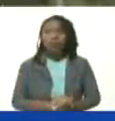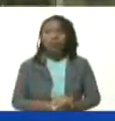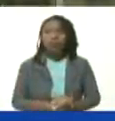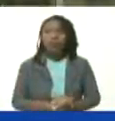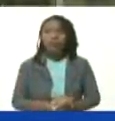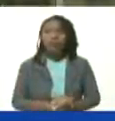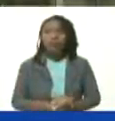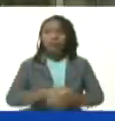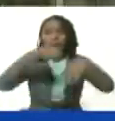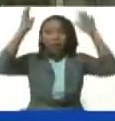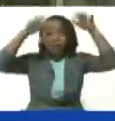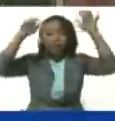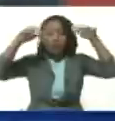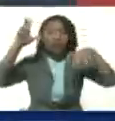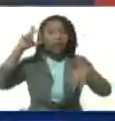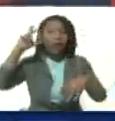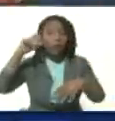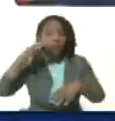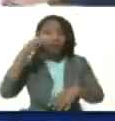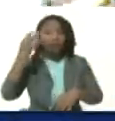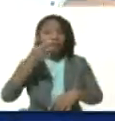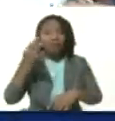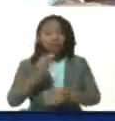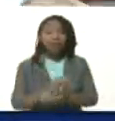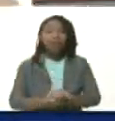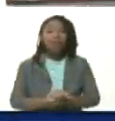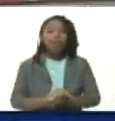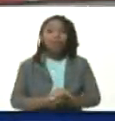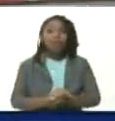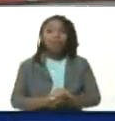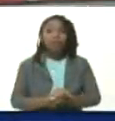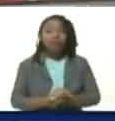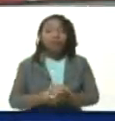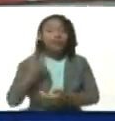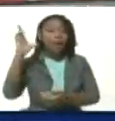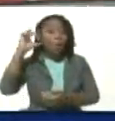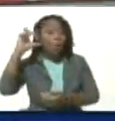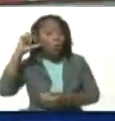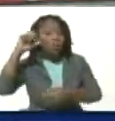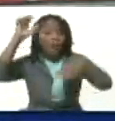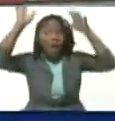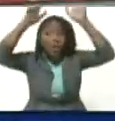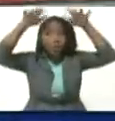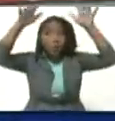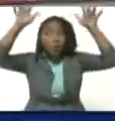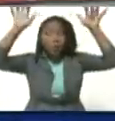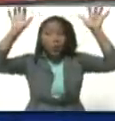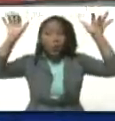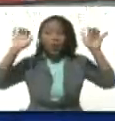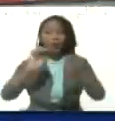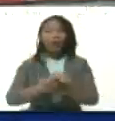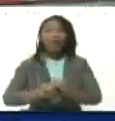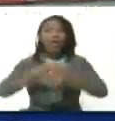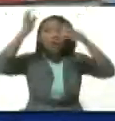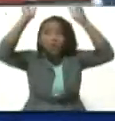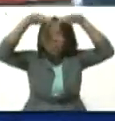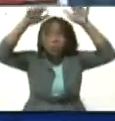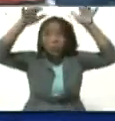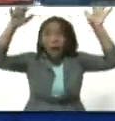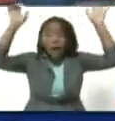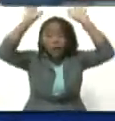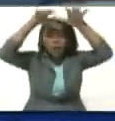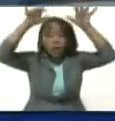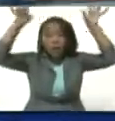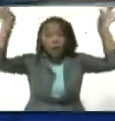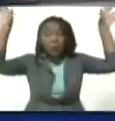La lluvia, se escucha la lluvia, ¿verdad? Se escucha la lluvia. Lluvia, lluvia,